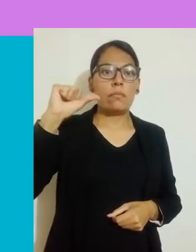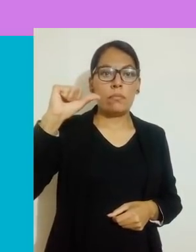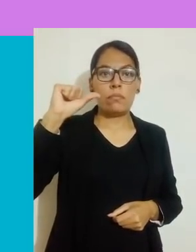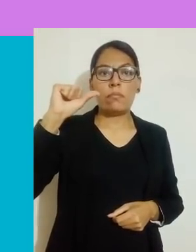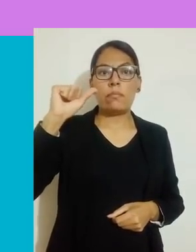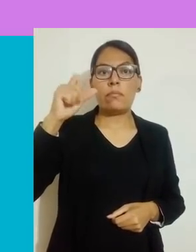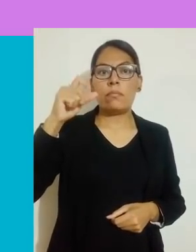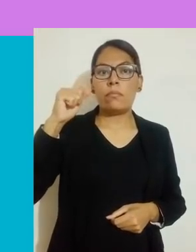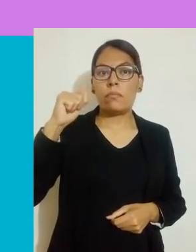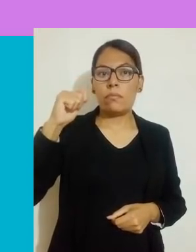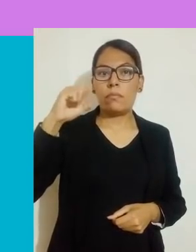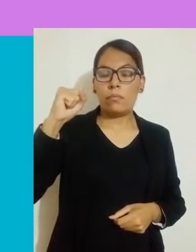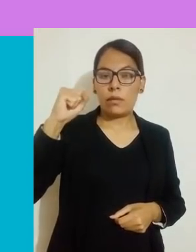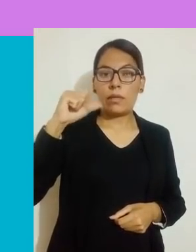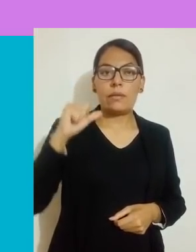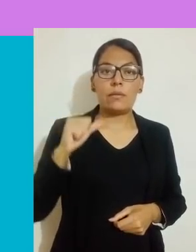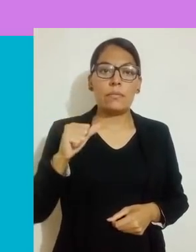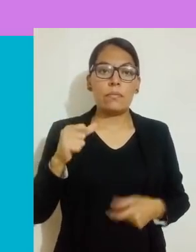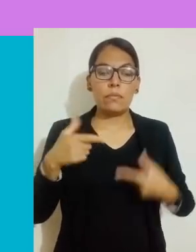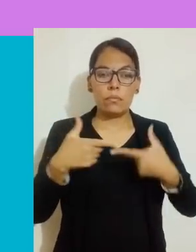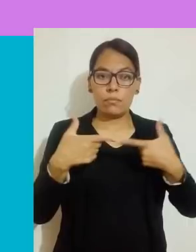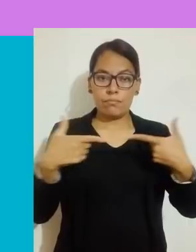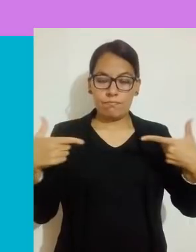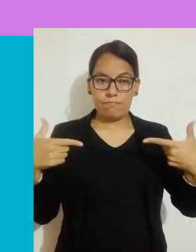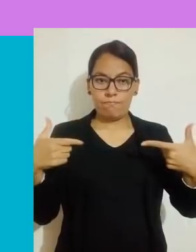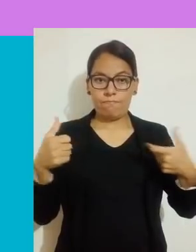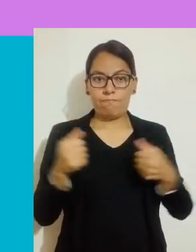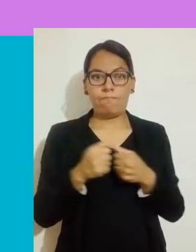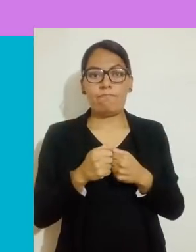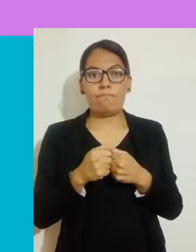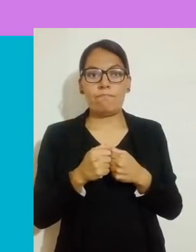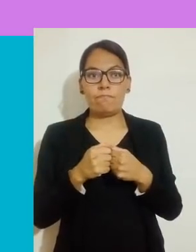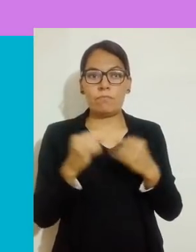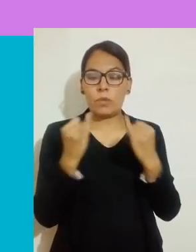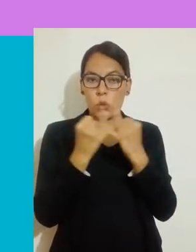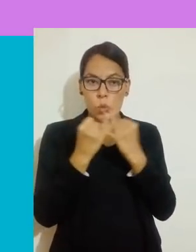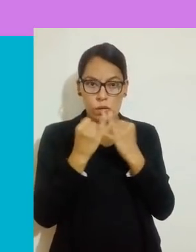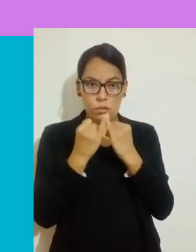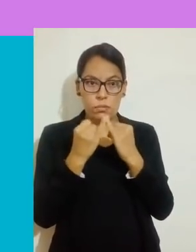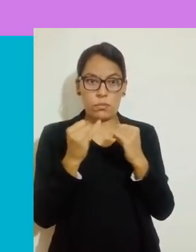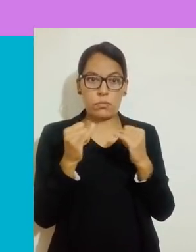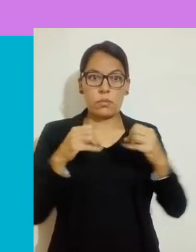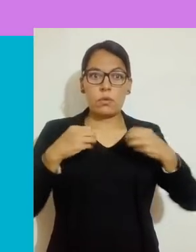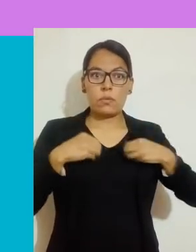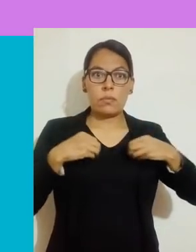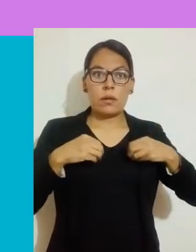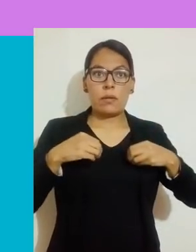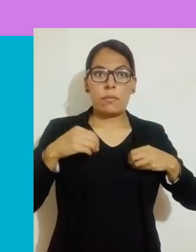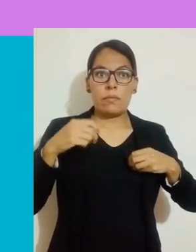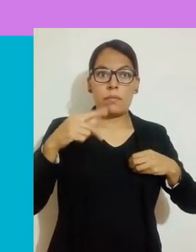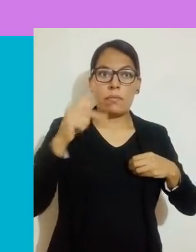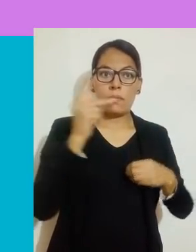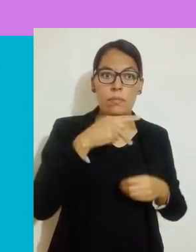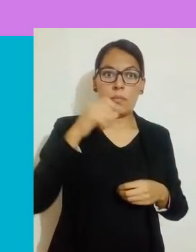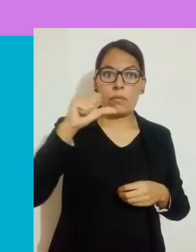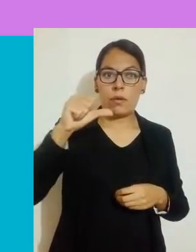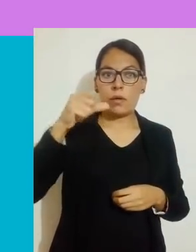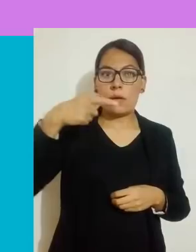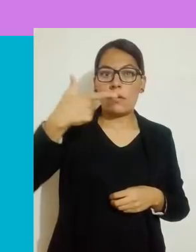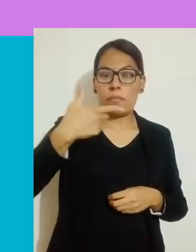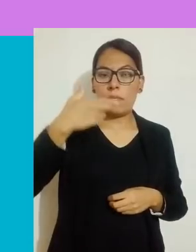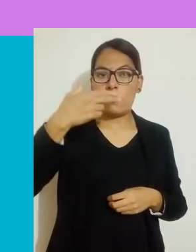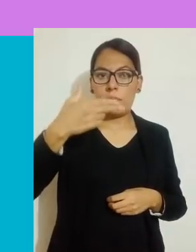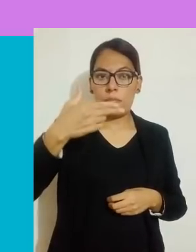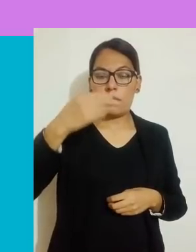pequeños cuestionarios. Lo mismo pasa con Genially, que da la oportunidad de que